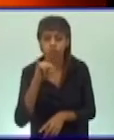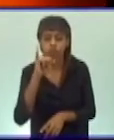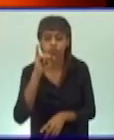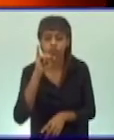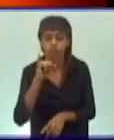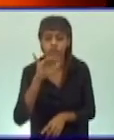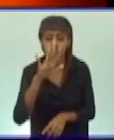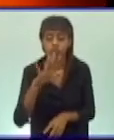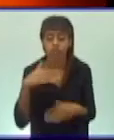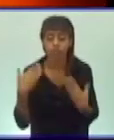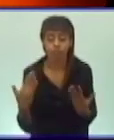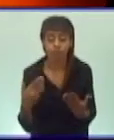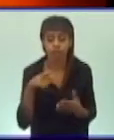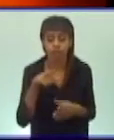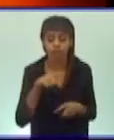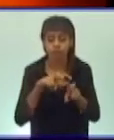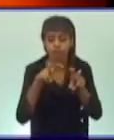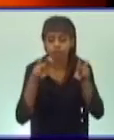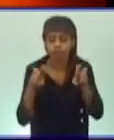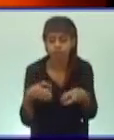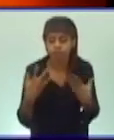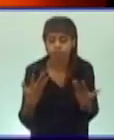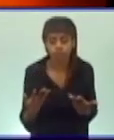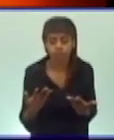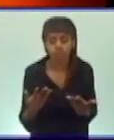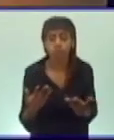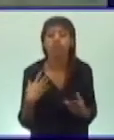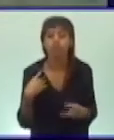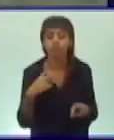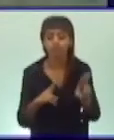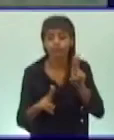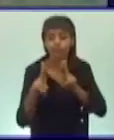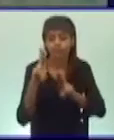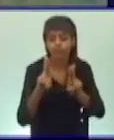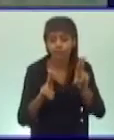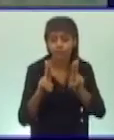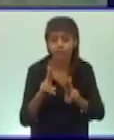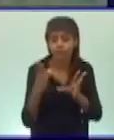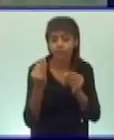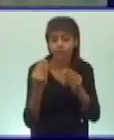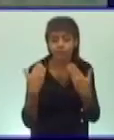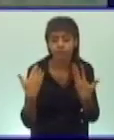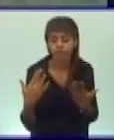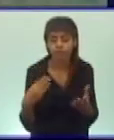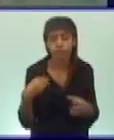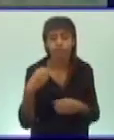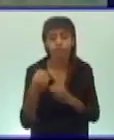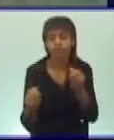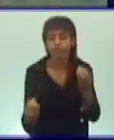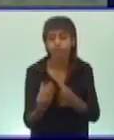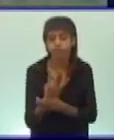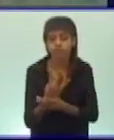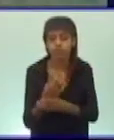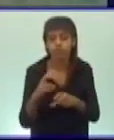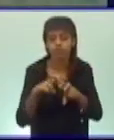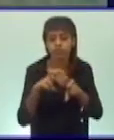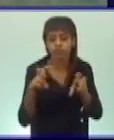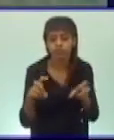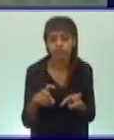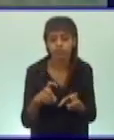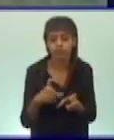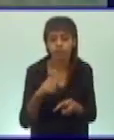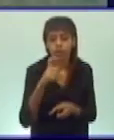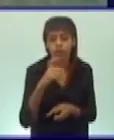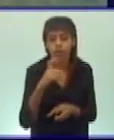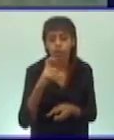1965. En ese pleno se toman diferentes acuerdos, como fue la creación del Comité Central y